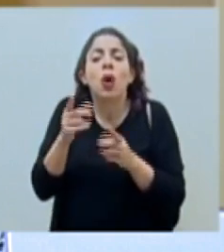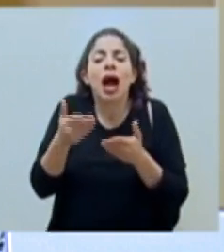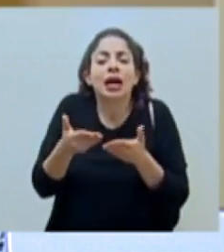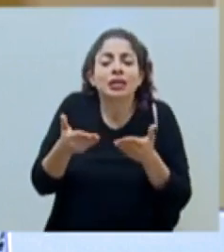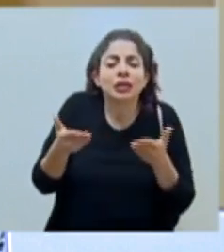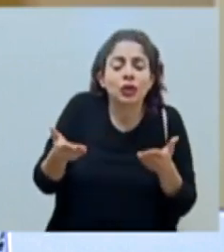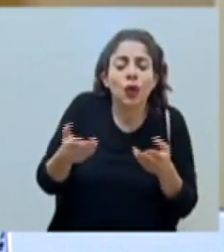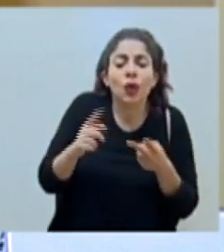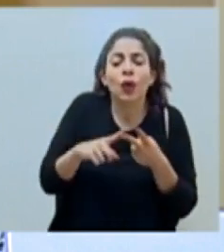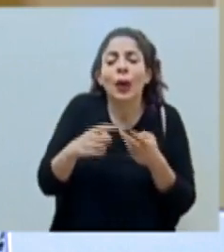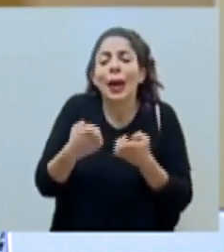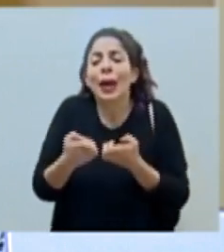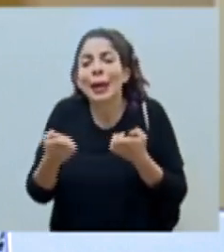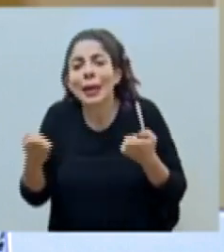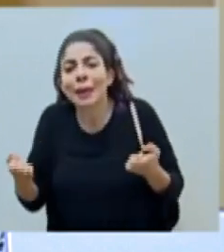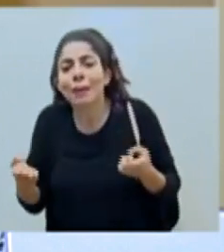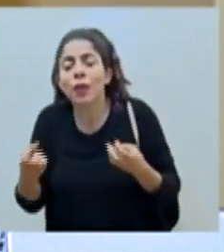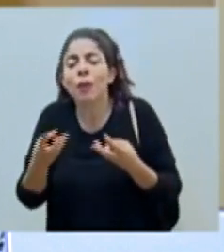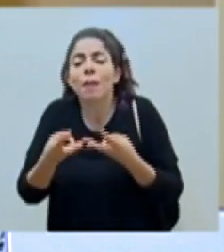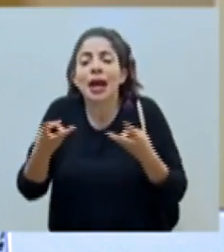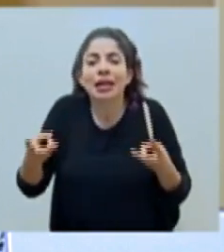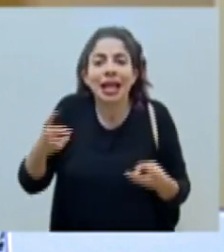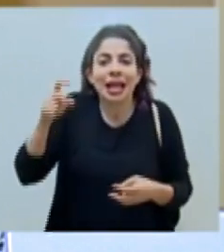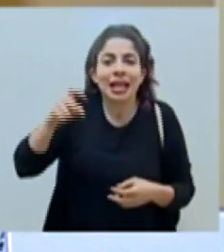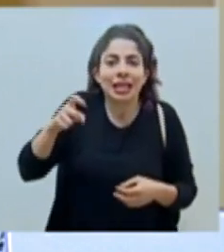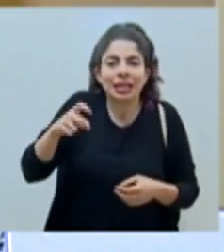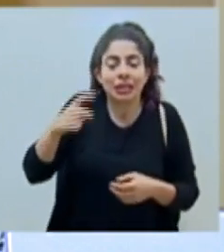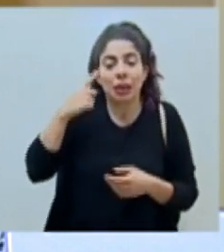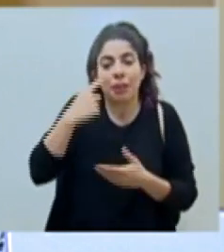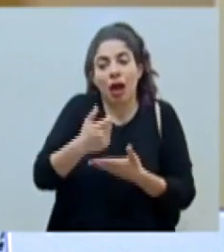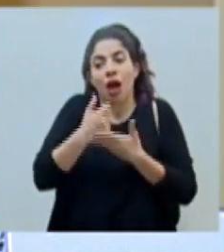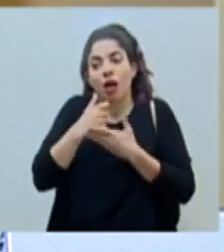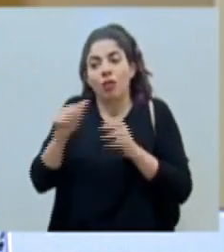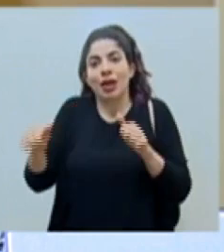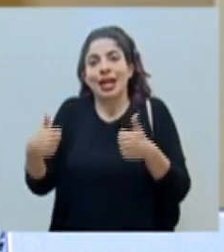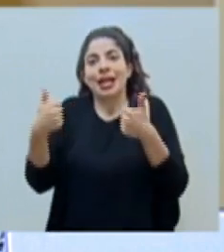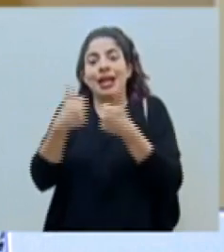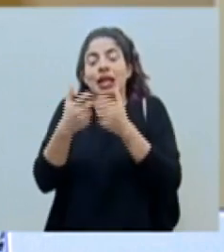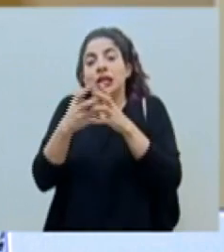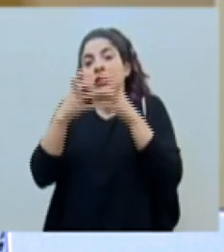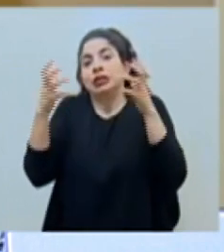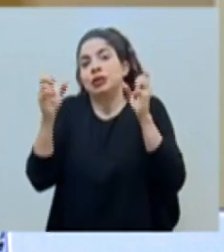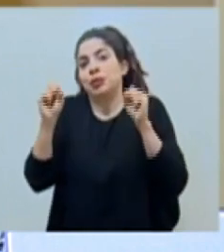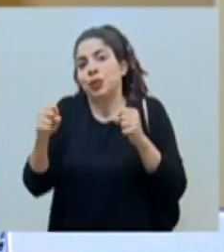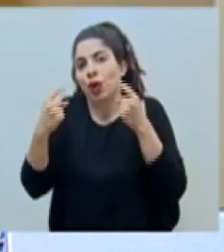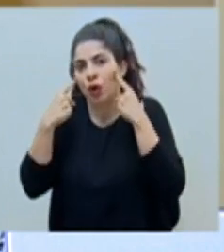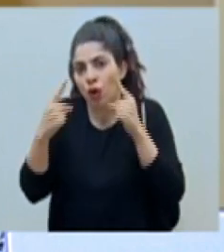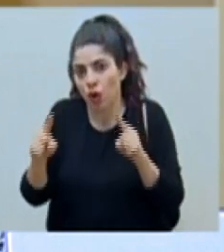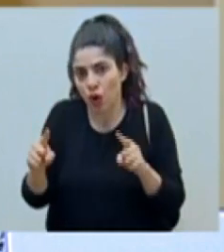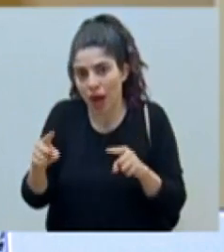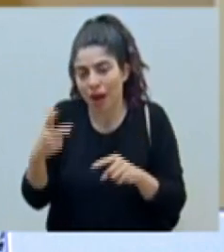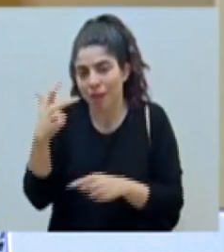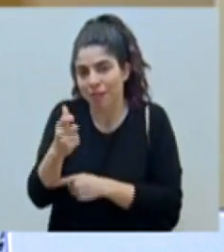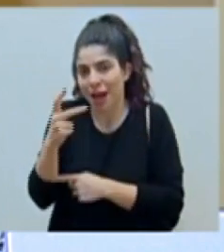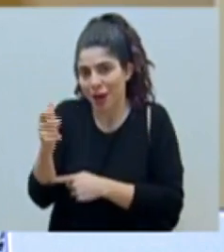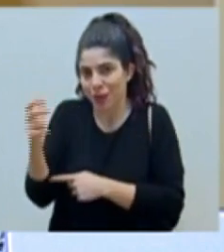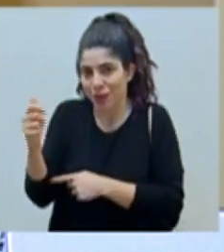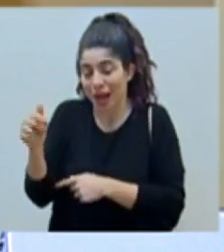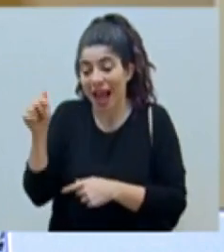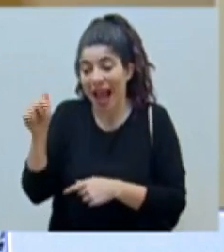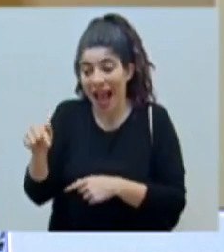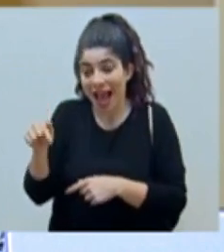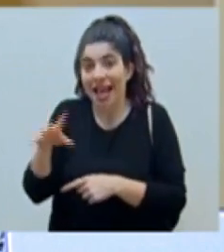accesorios, los equipos y los insumos necesarios para lograr este gran reto de la vacunación, en donde